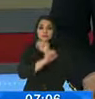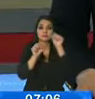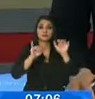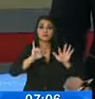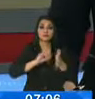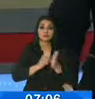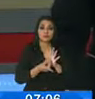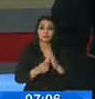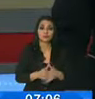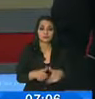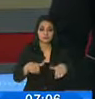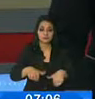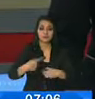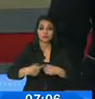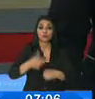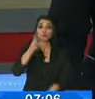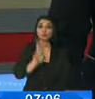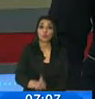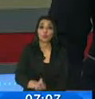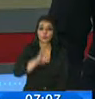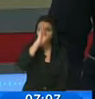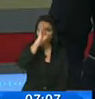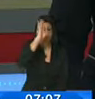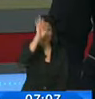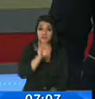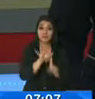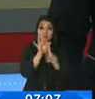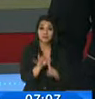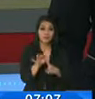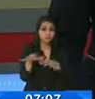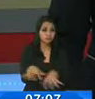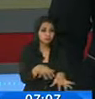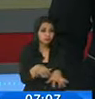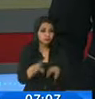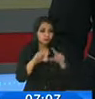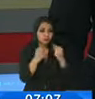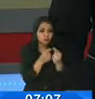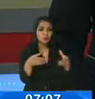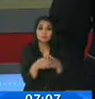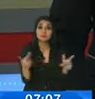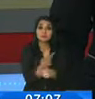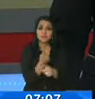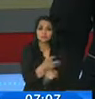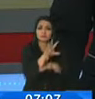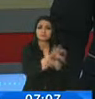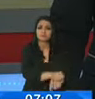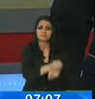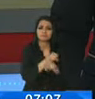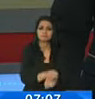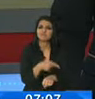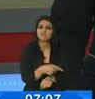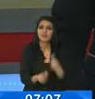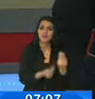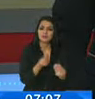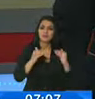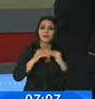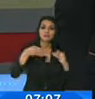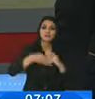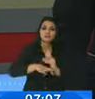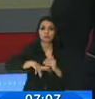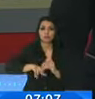7:06 a.m. y en el sur de Quito, unidades especiales de la policía desarticularon una presunta organización delictiva dedicada al robo de domicilios.